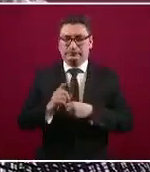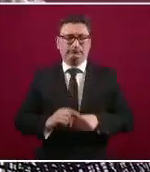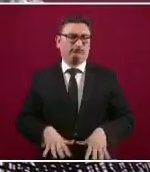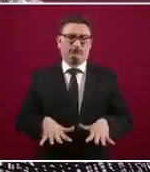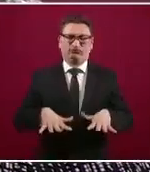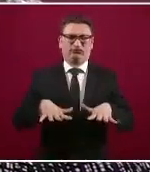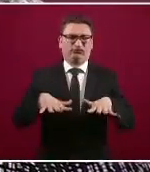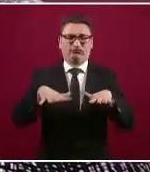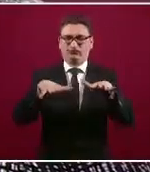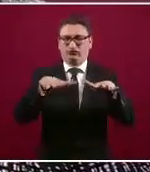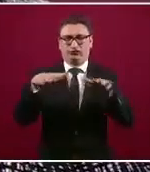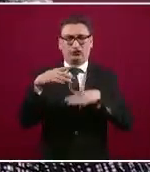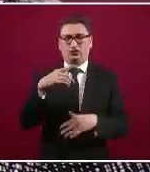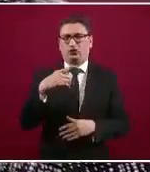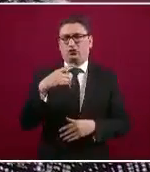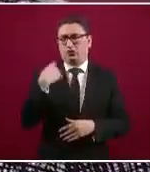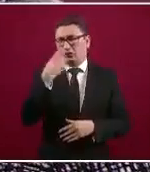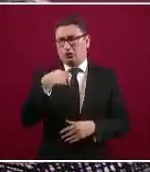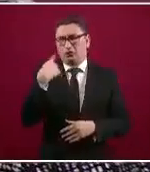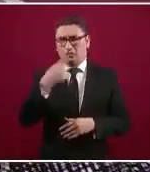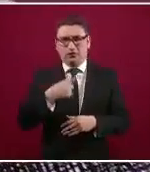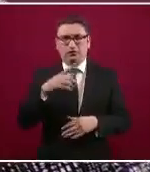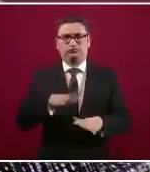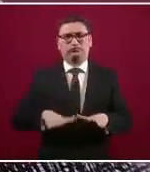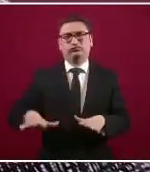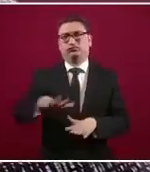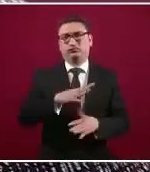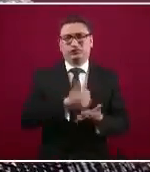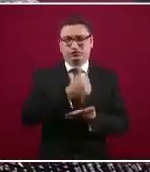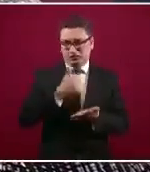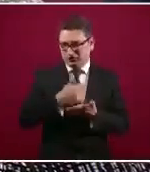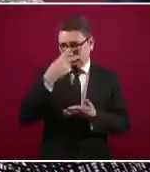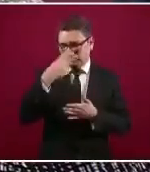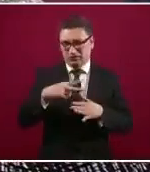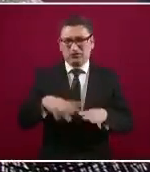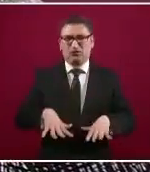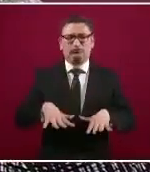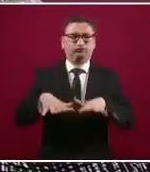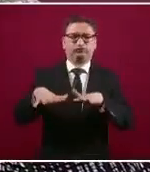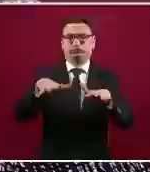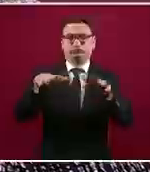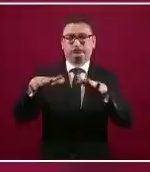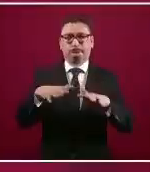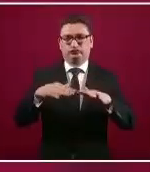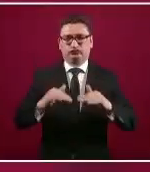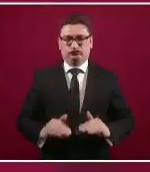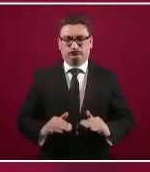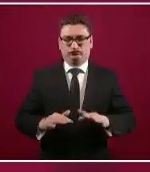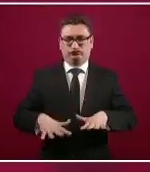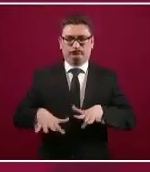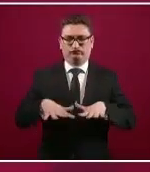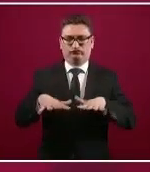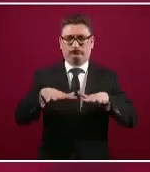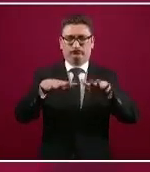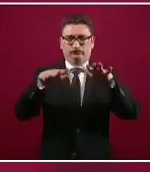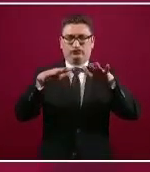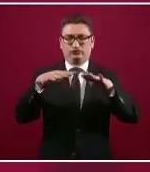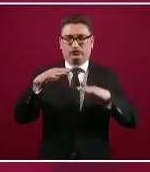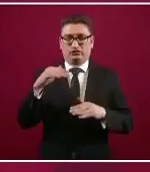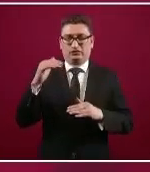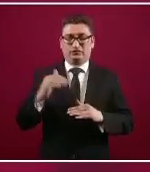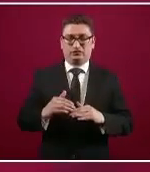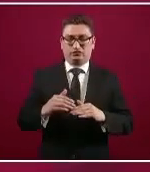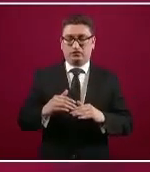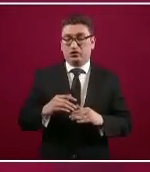en cuestiones de horas de la Ciudad de México donde iban a estar cubiertas por más de 2 metros cúbicos, 2 metros de